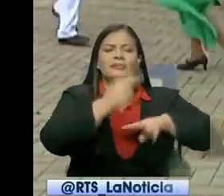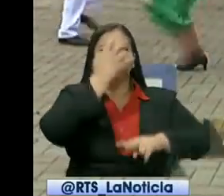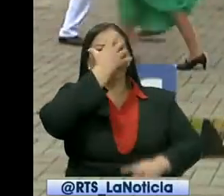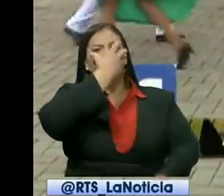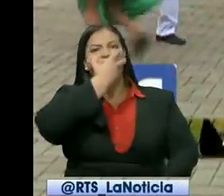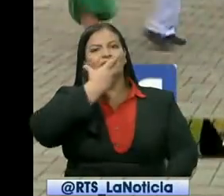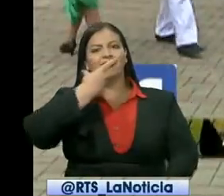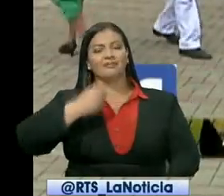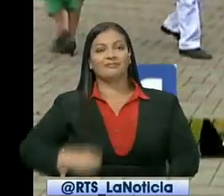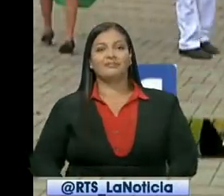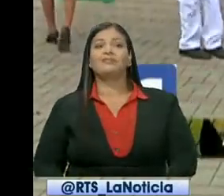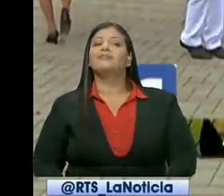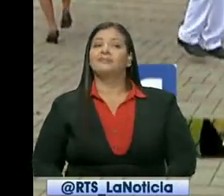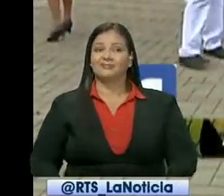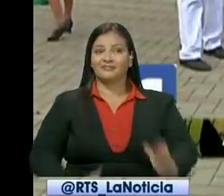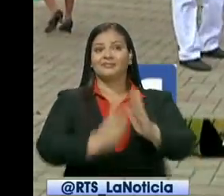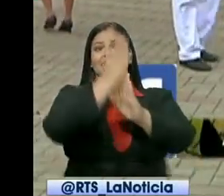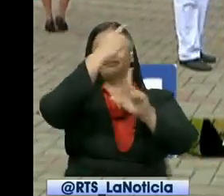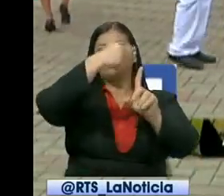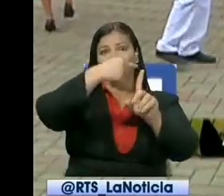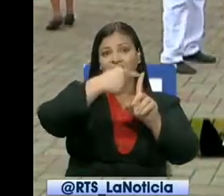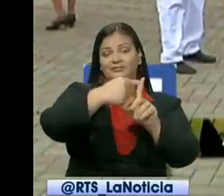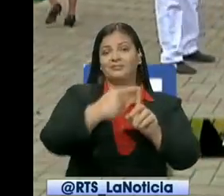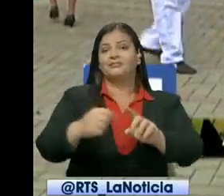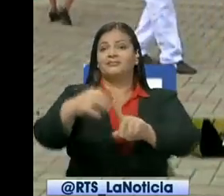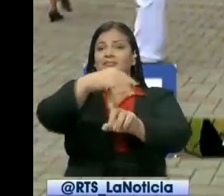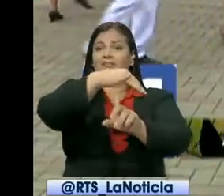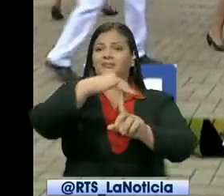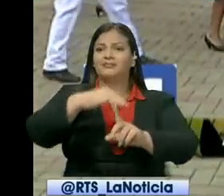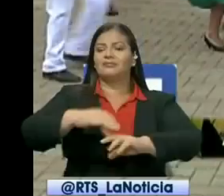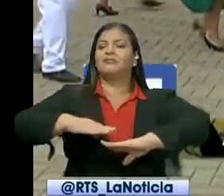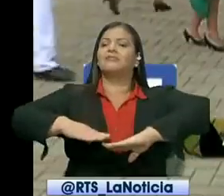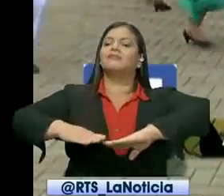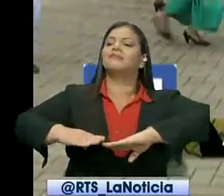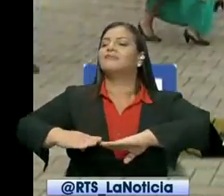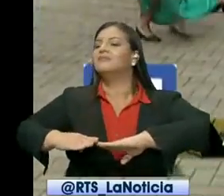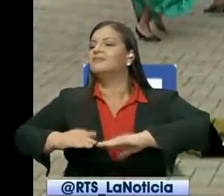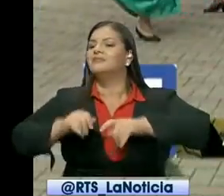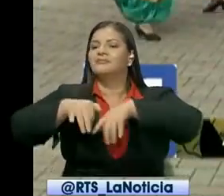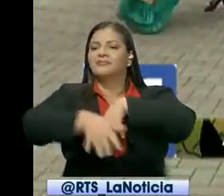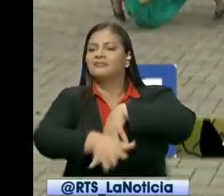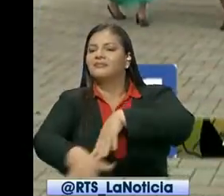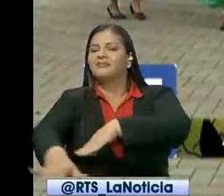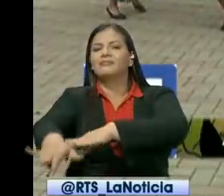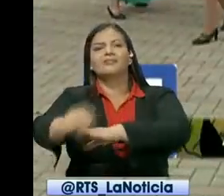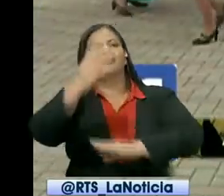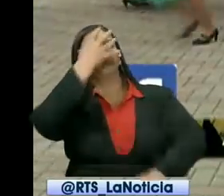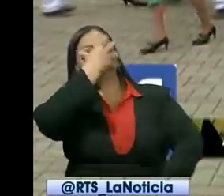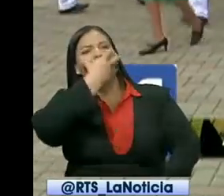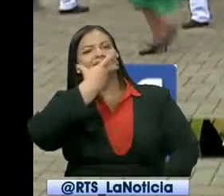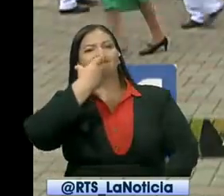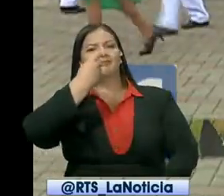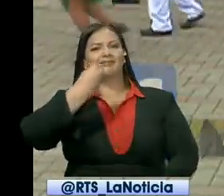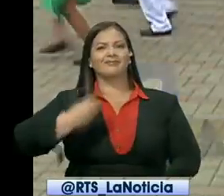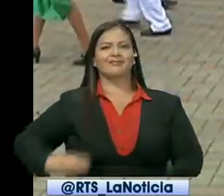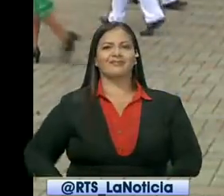La iglesia es una joya, el parque lindo y el